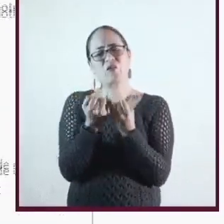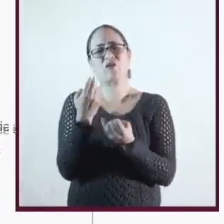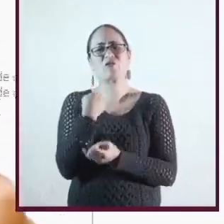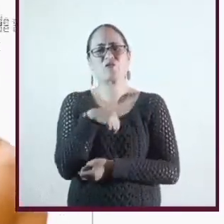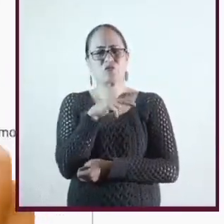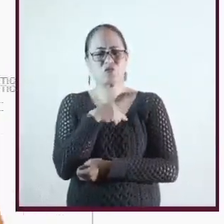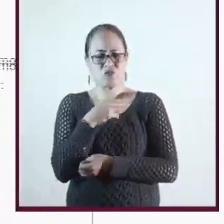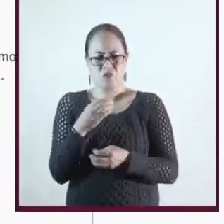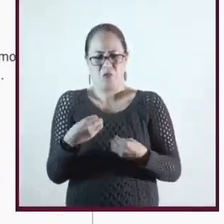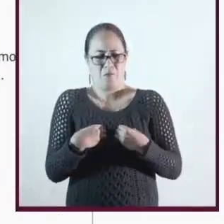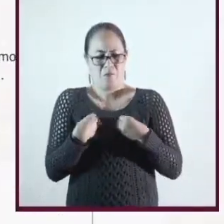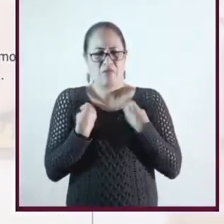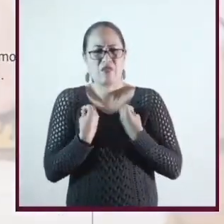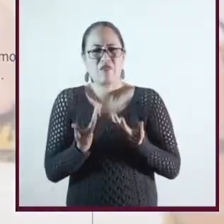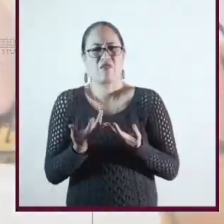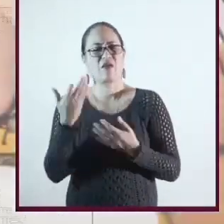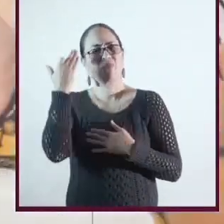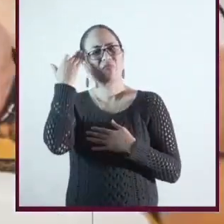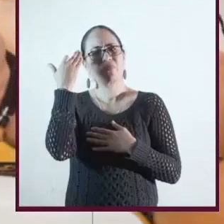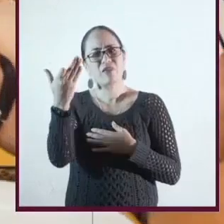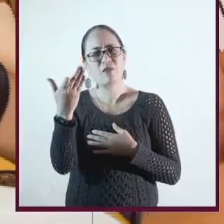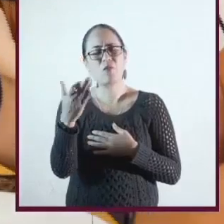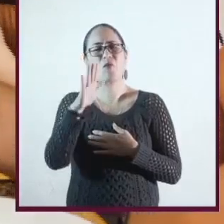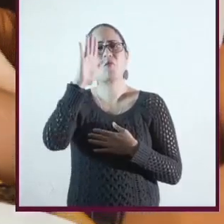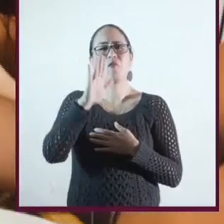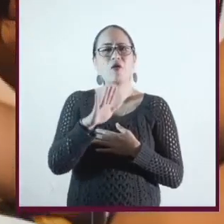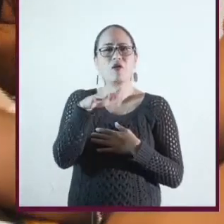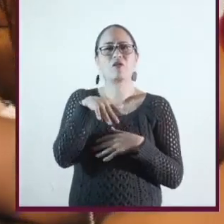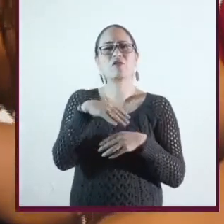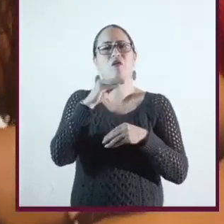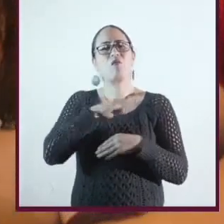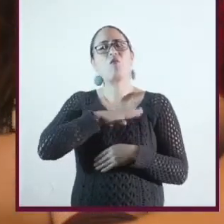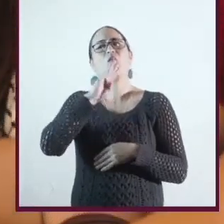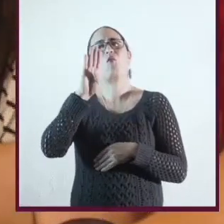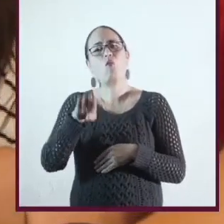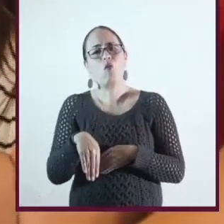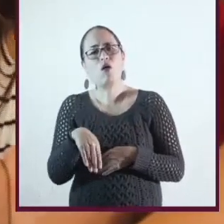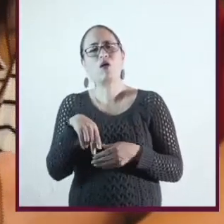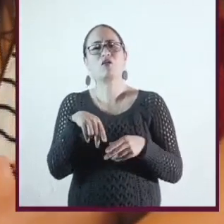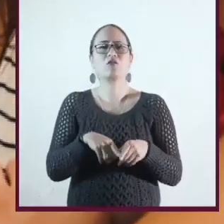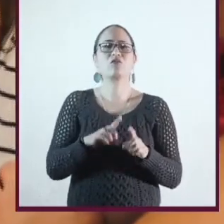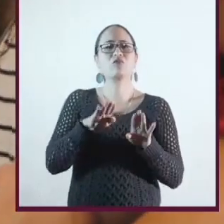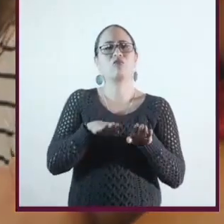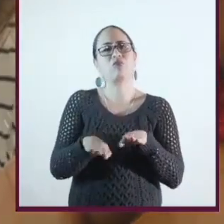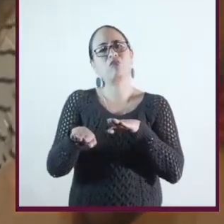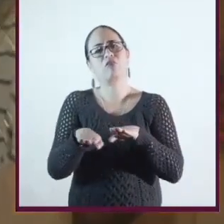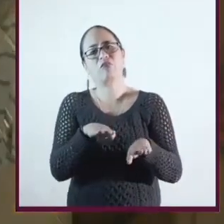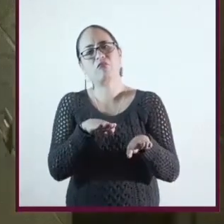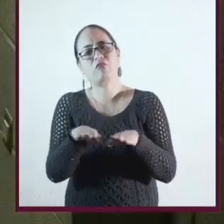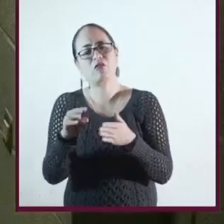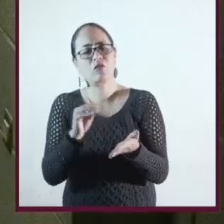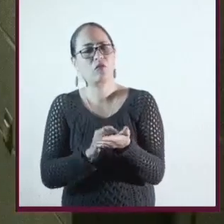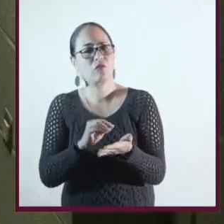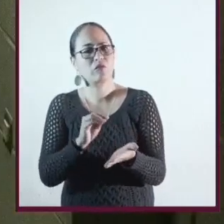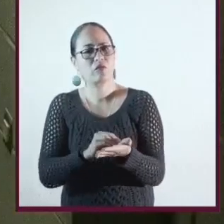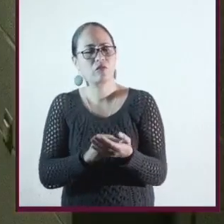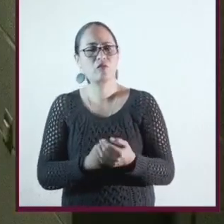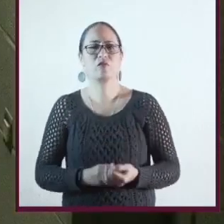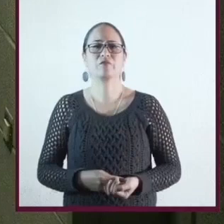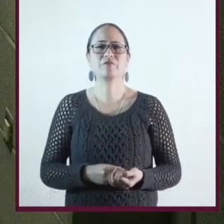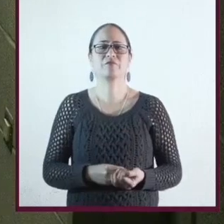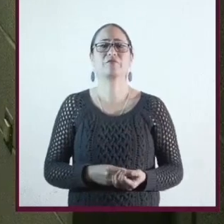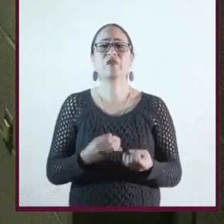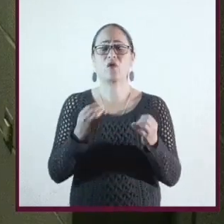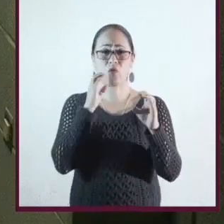precio también lo pagamos con nuestra vida, con nuestro tiempo, como zombies, en un mundo de muertos vivientes. Sin